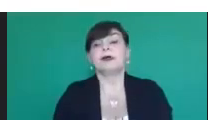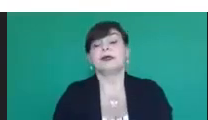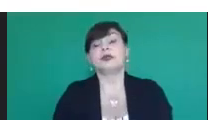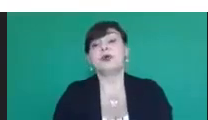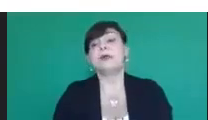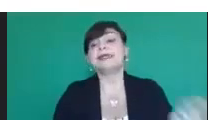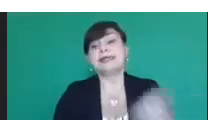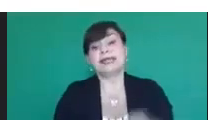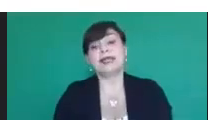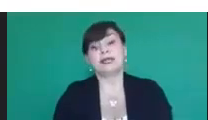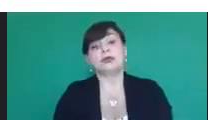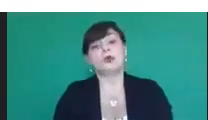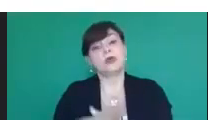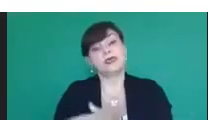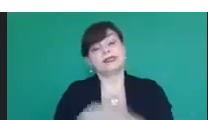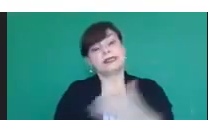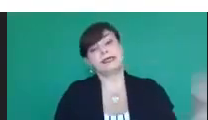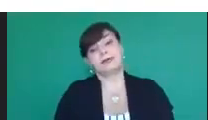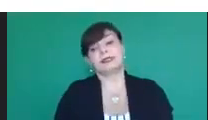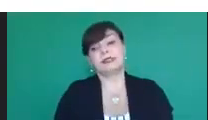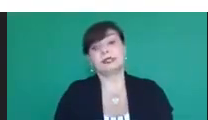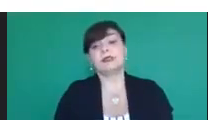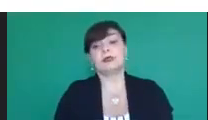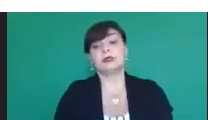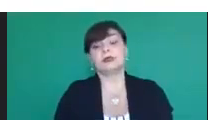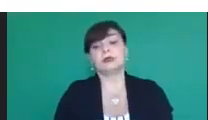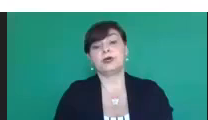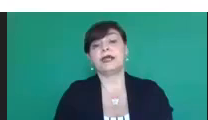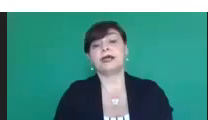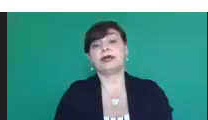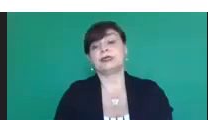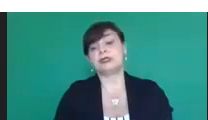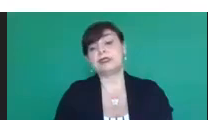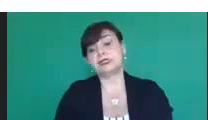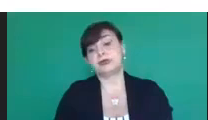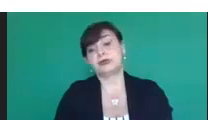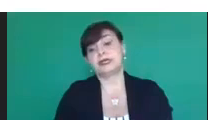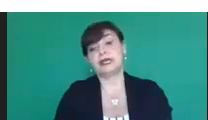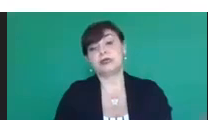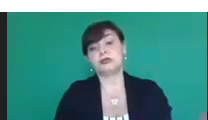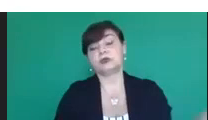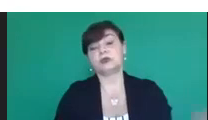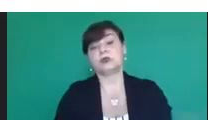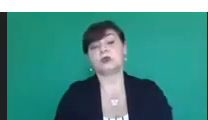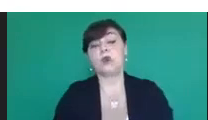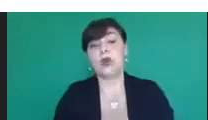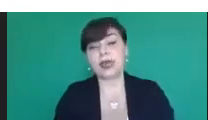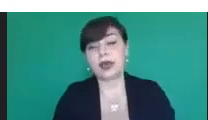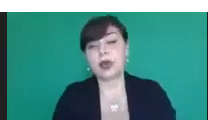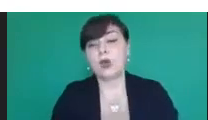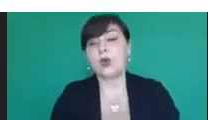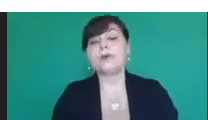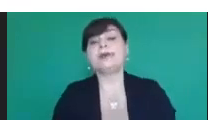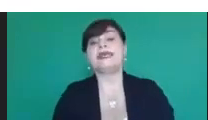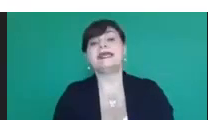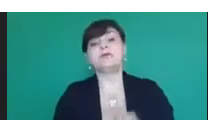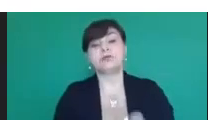no mantenga la inocuidad que se ha mantenido durante toda la cadena. Entonces, de verdad que el consumidor juega un